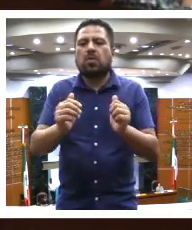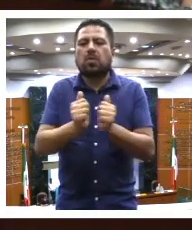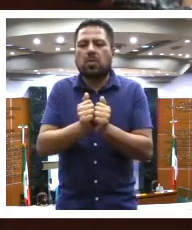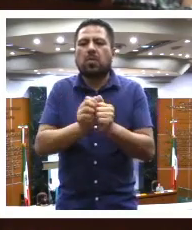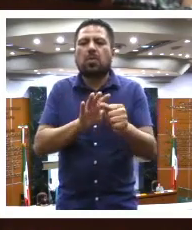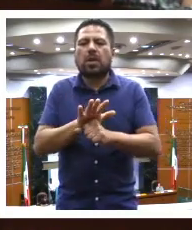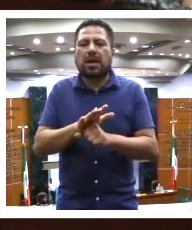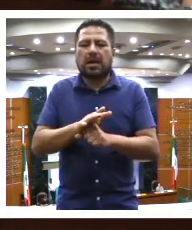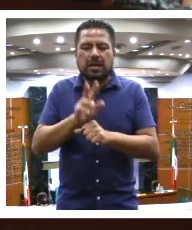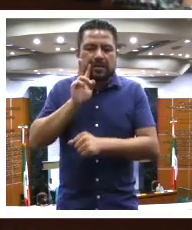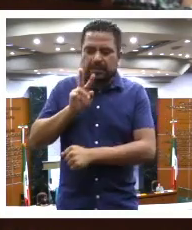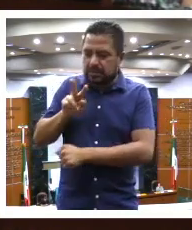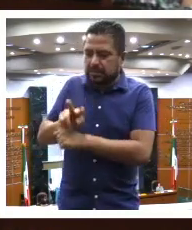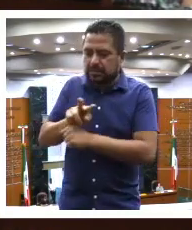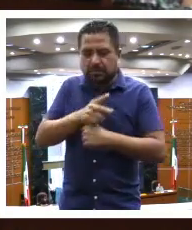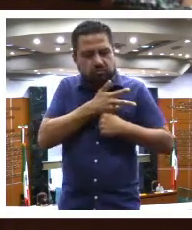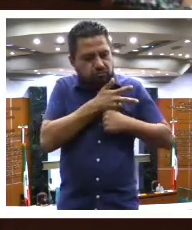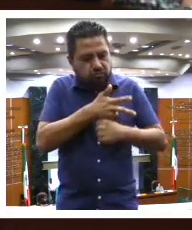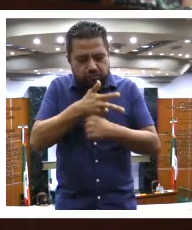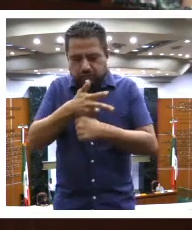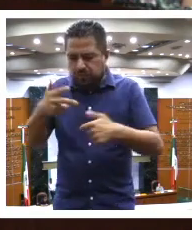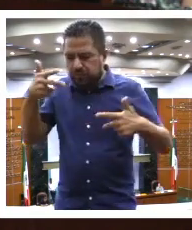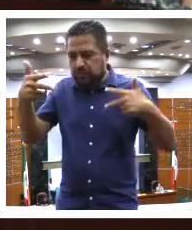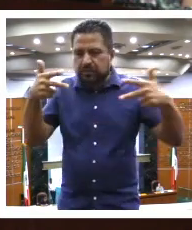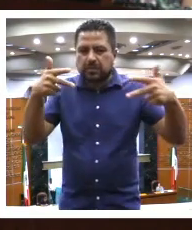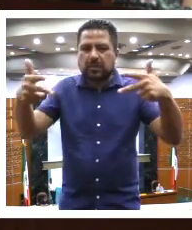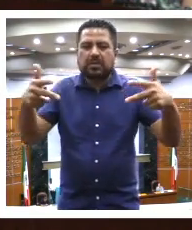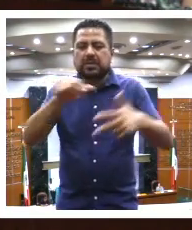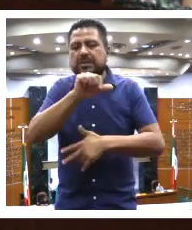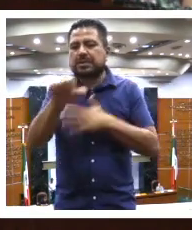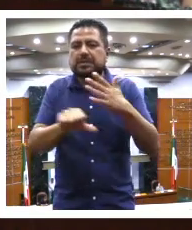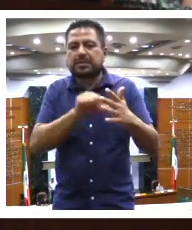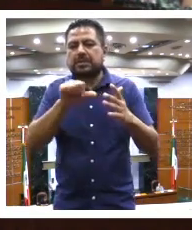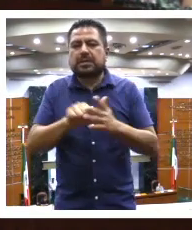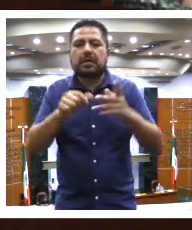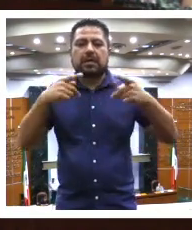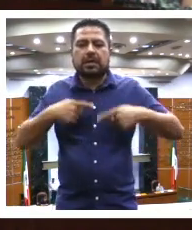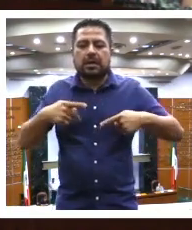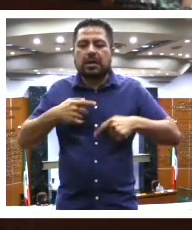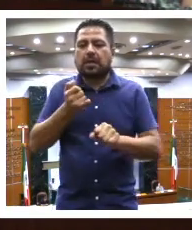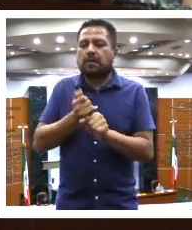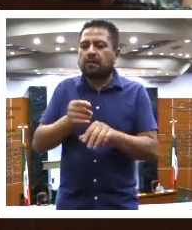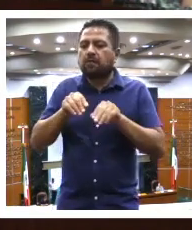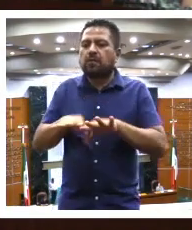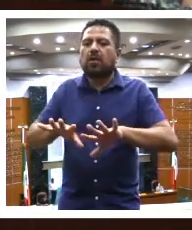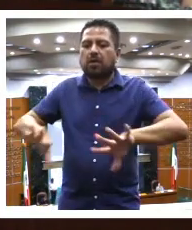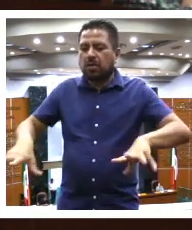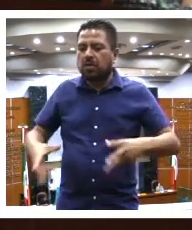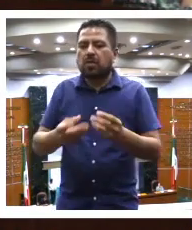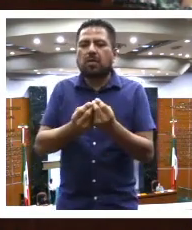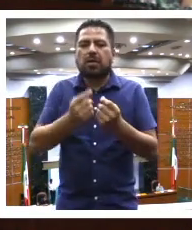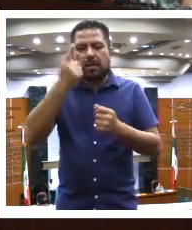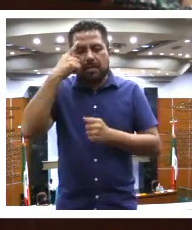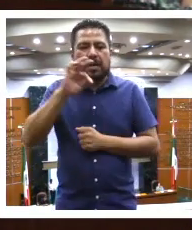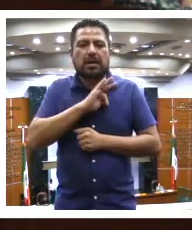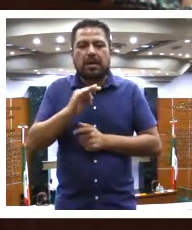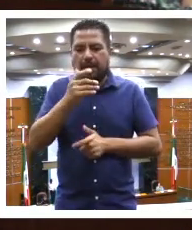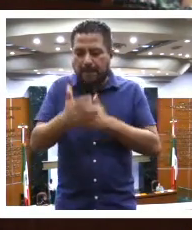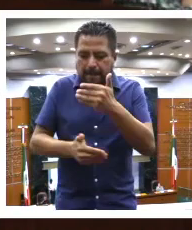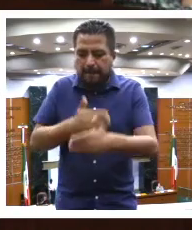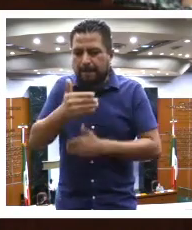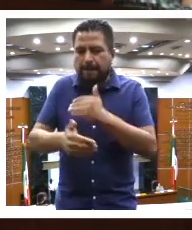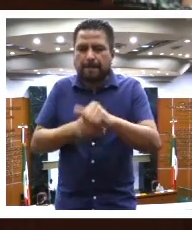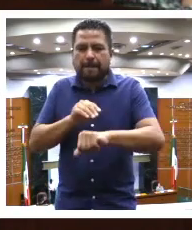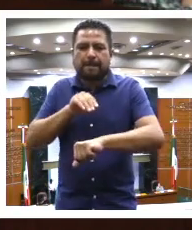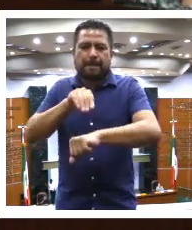de equipos de videovigilancia que monitoreen los centros de población y almacenan la información para posteriormente ser procesada